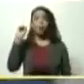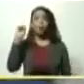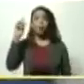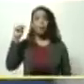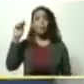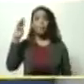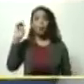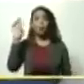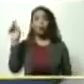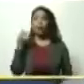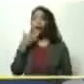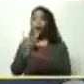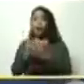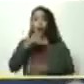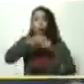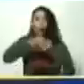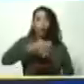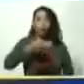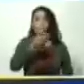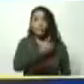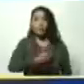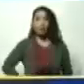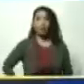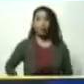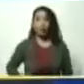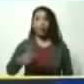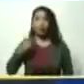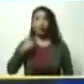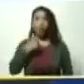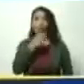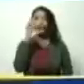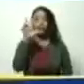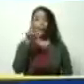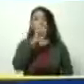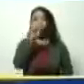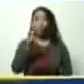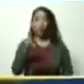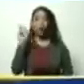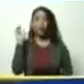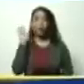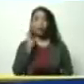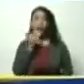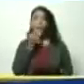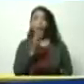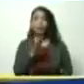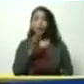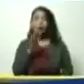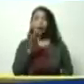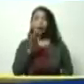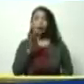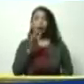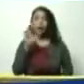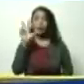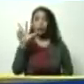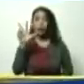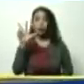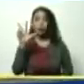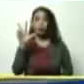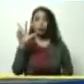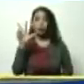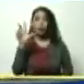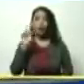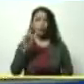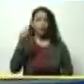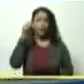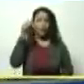gracias buenas tardes presidente le quería hacer tres preguntas de cara a las venideras elecciones presidenciales tres tres nada más no está